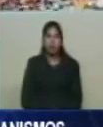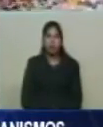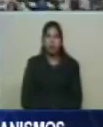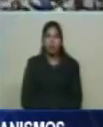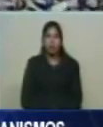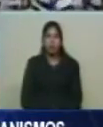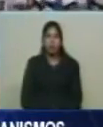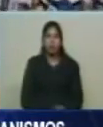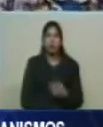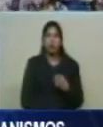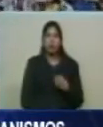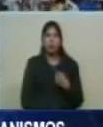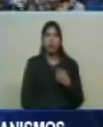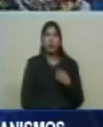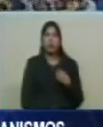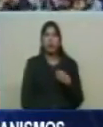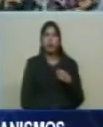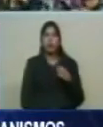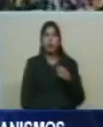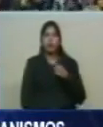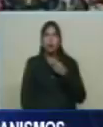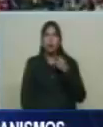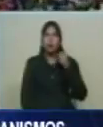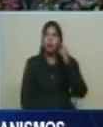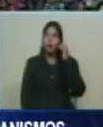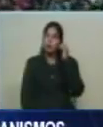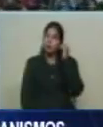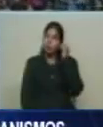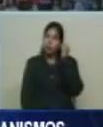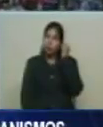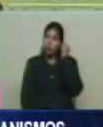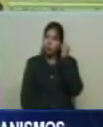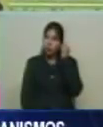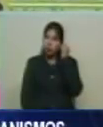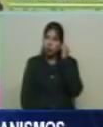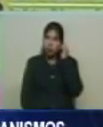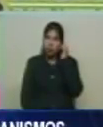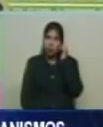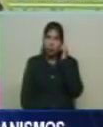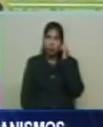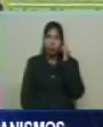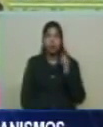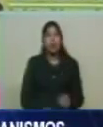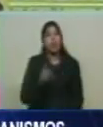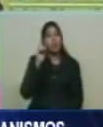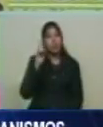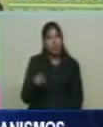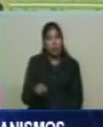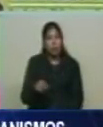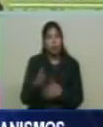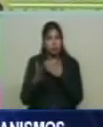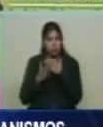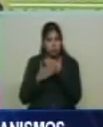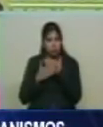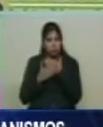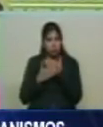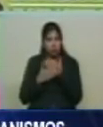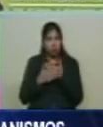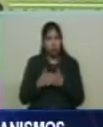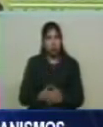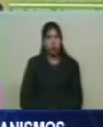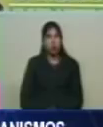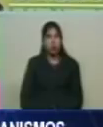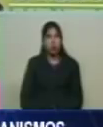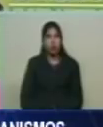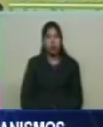¡Aprobado! El presidente también otorgó 101.309 millones de bolívares para equipos médicos del Instituto de Previsión Social